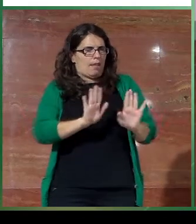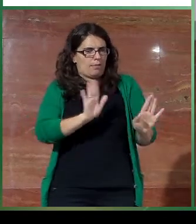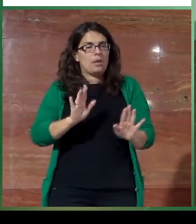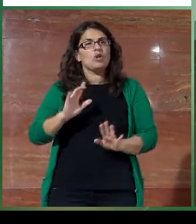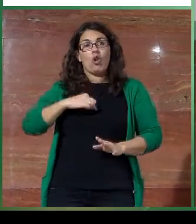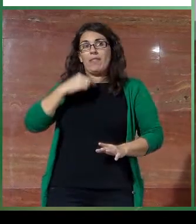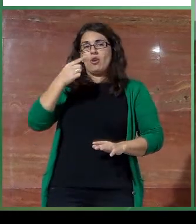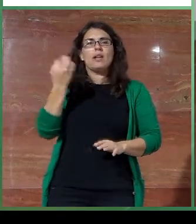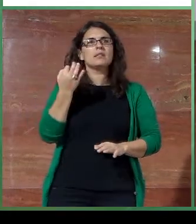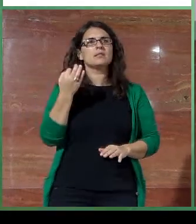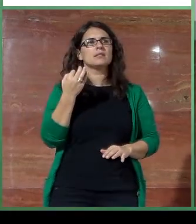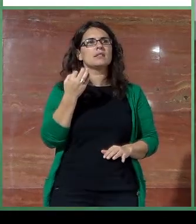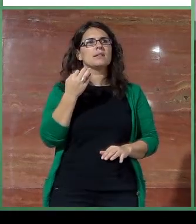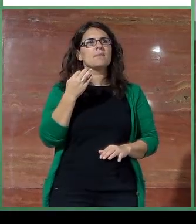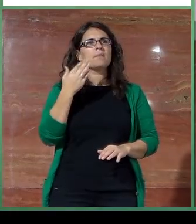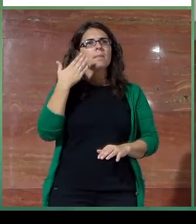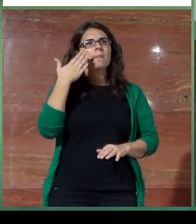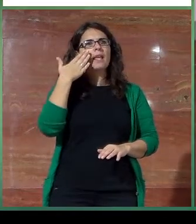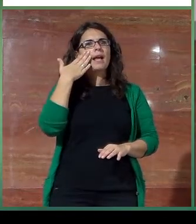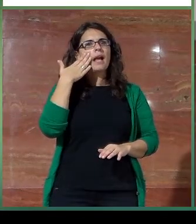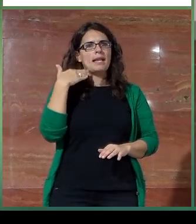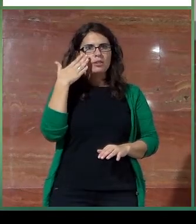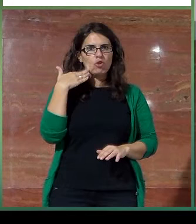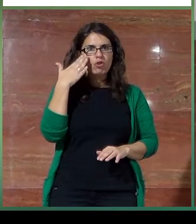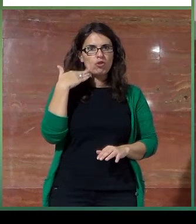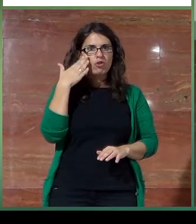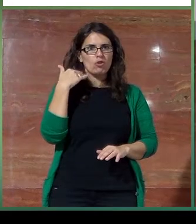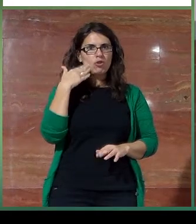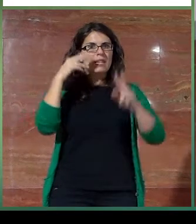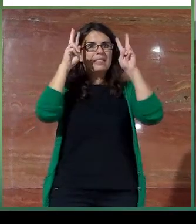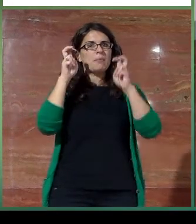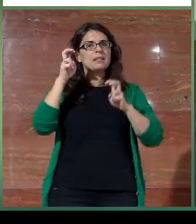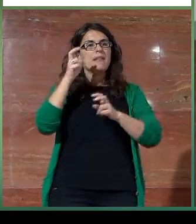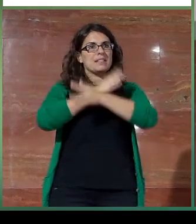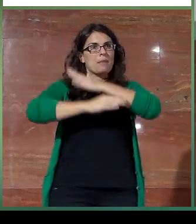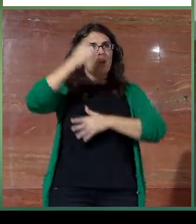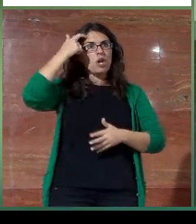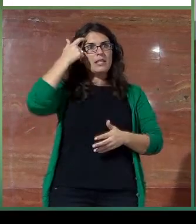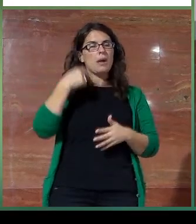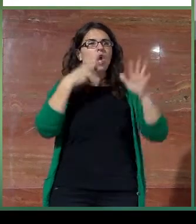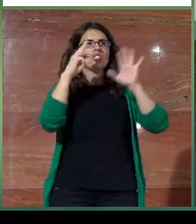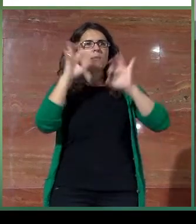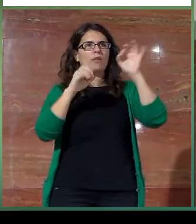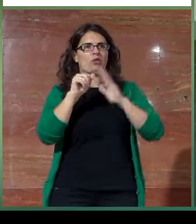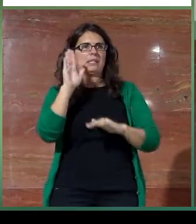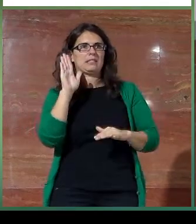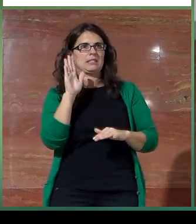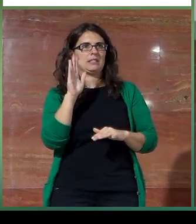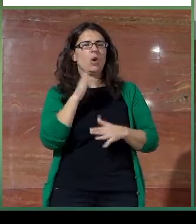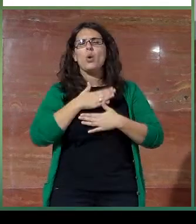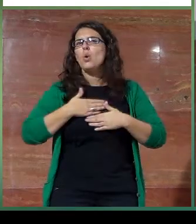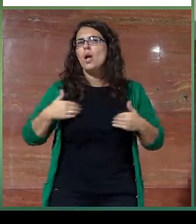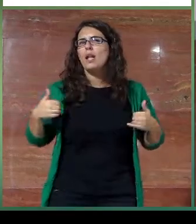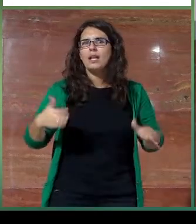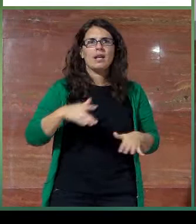el cariño es más del 80% en todos los temas cognitivos. Cualquier persona